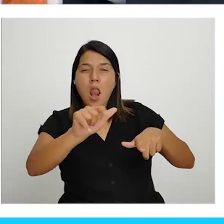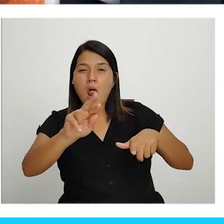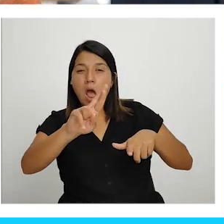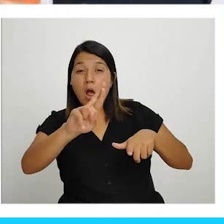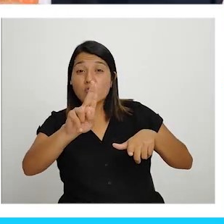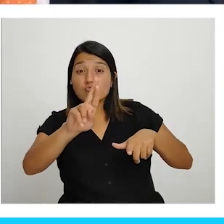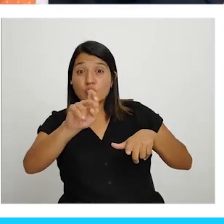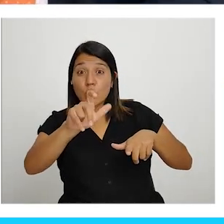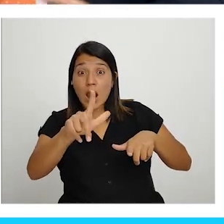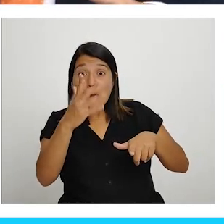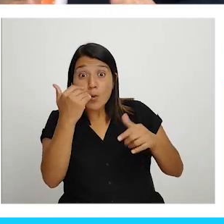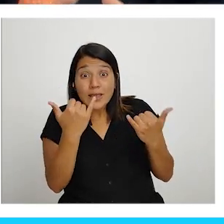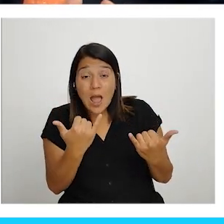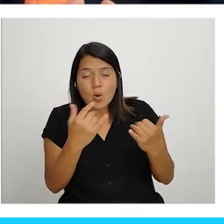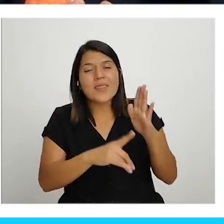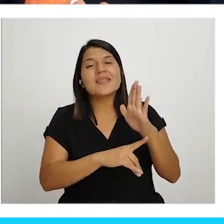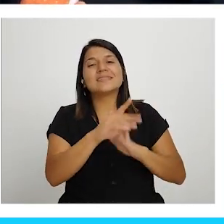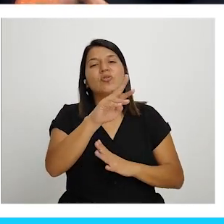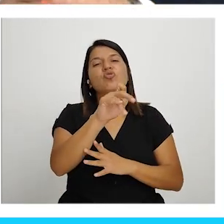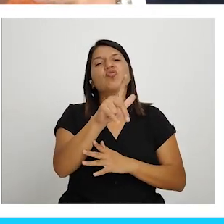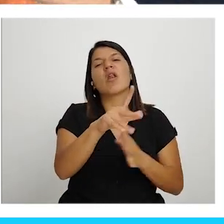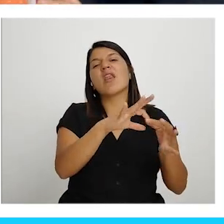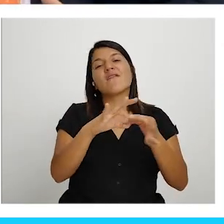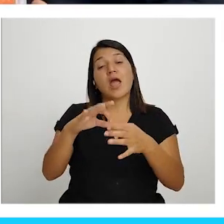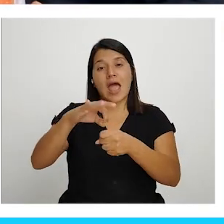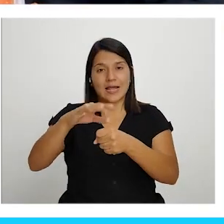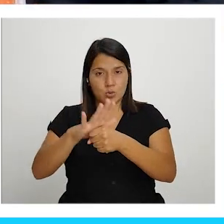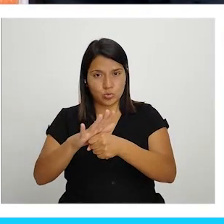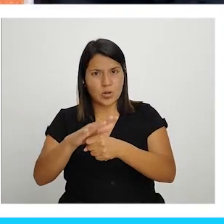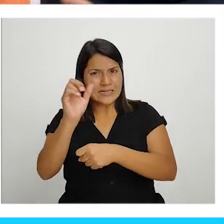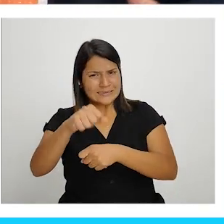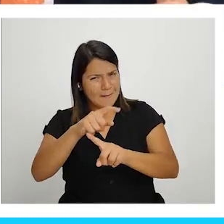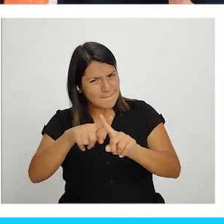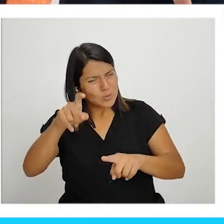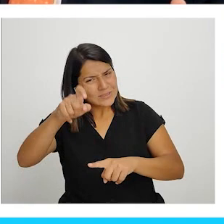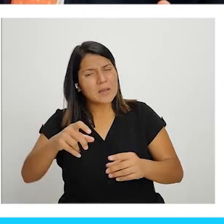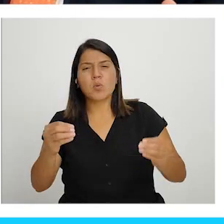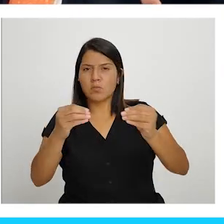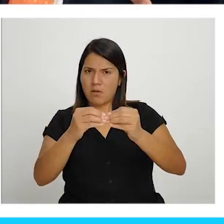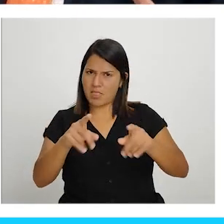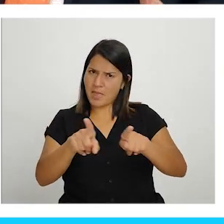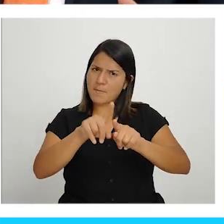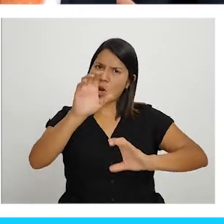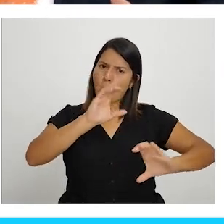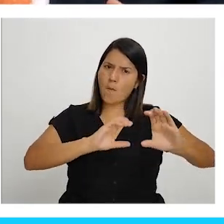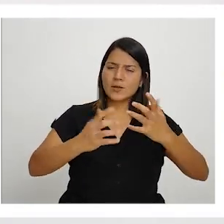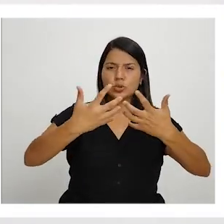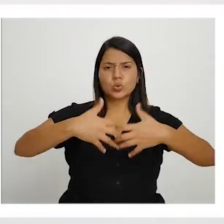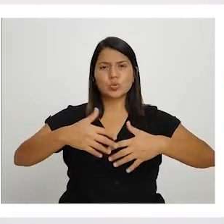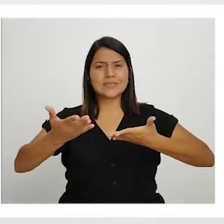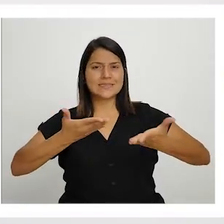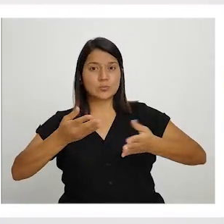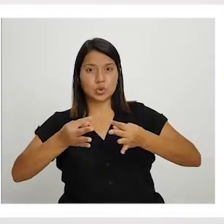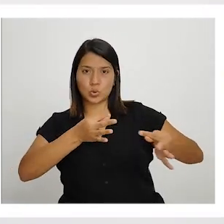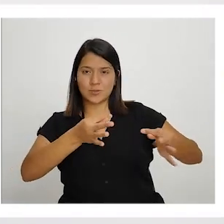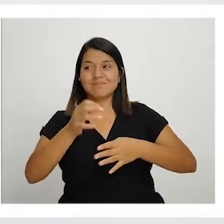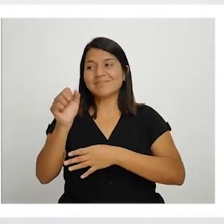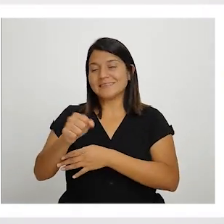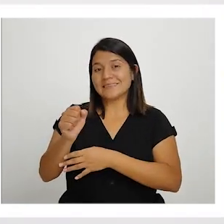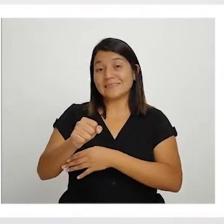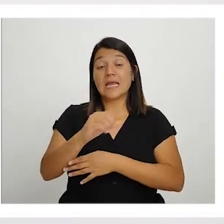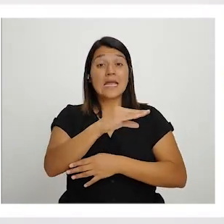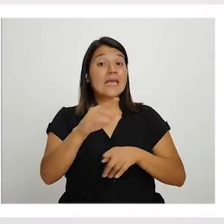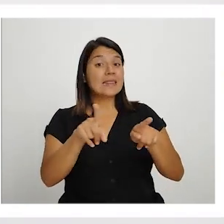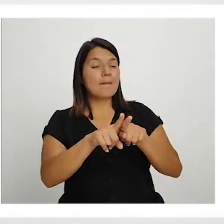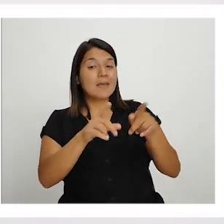hoy desarrollo rural es agricultura, pero no es solo agricultura, es también comercio, industria, servicios, turismo.